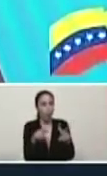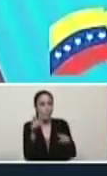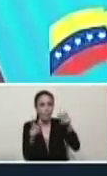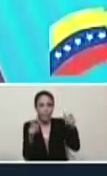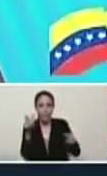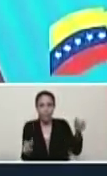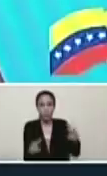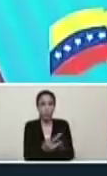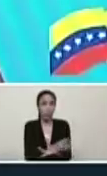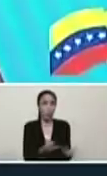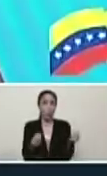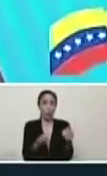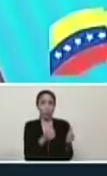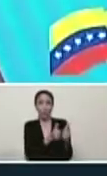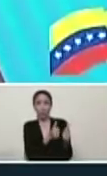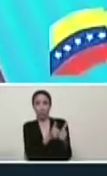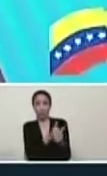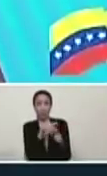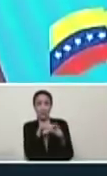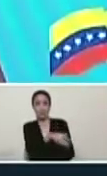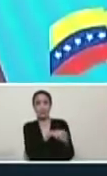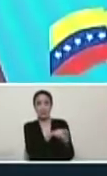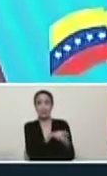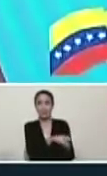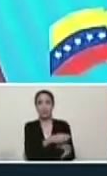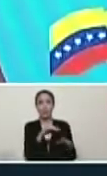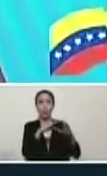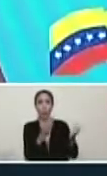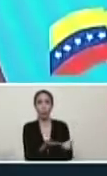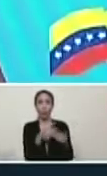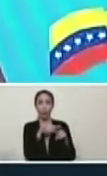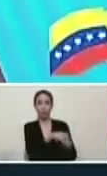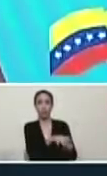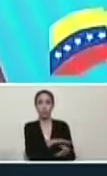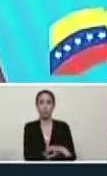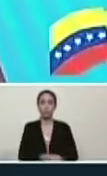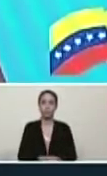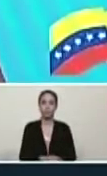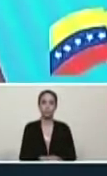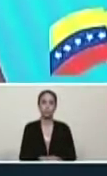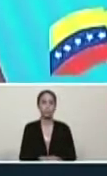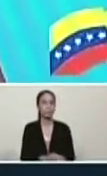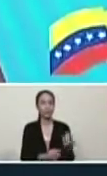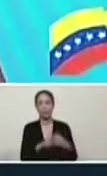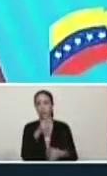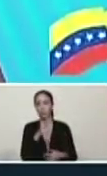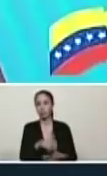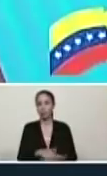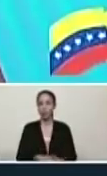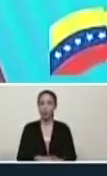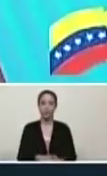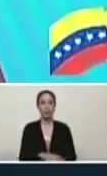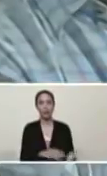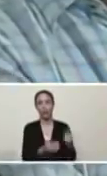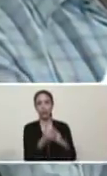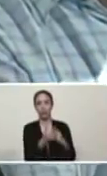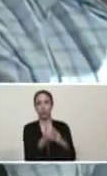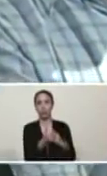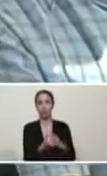son víctimas de la persecución mundial contra el pueblo de Venezuela, una persecución mundial.